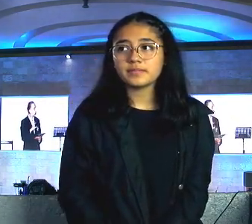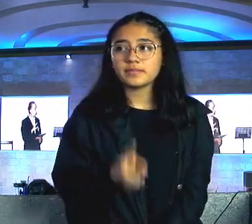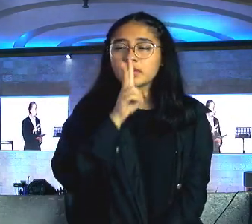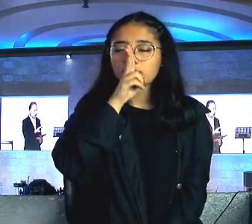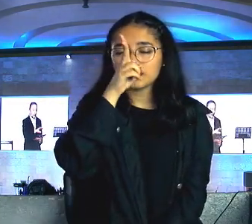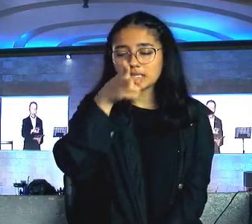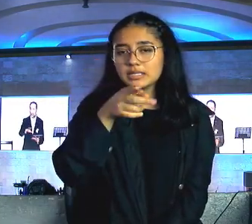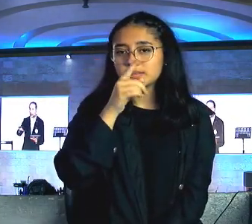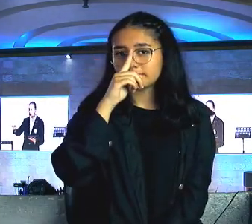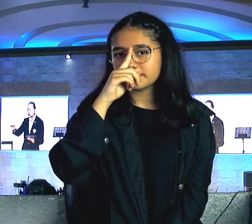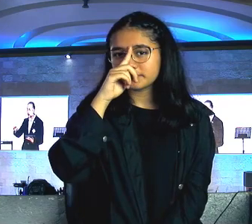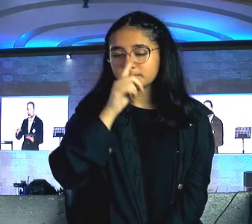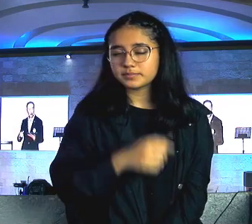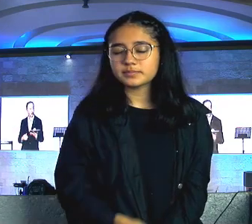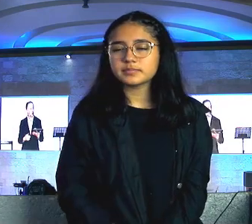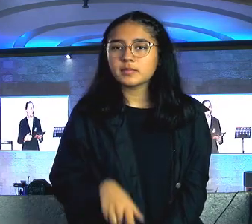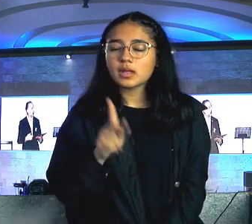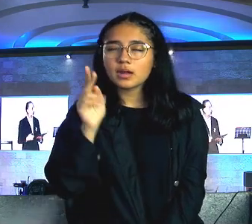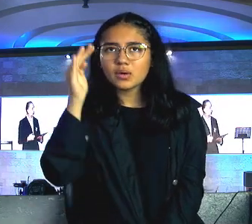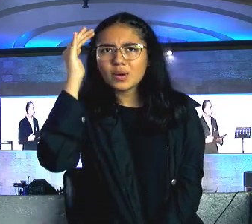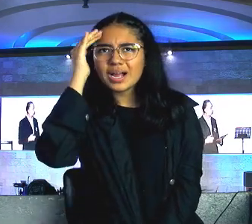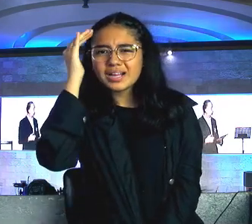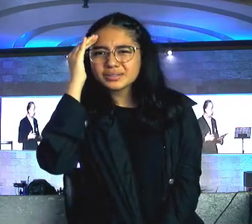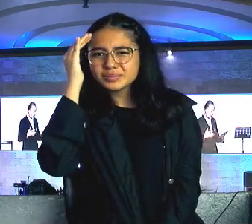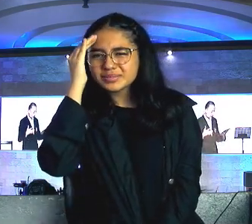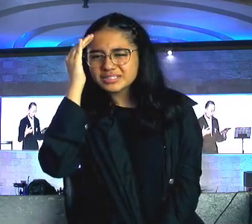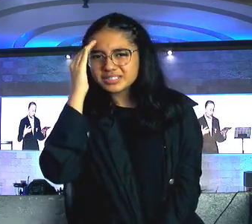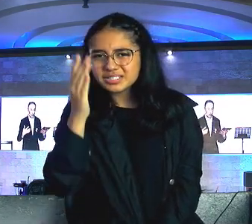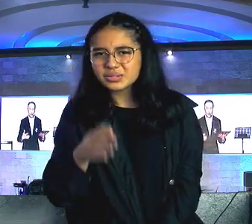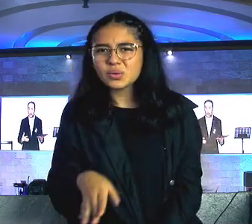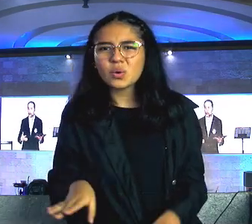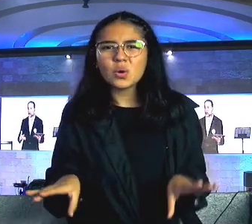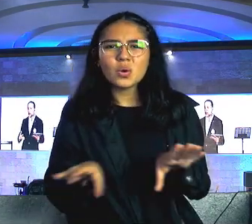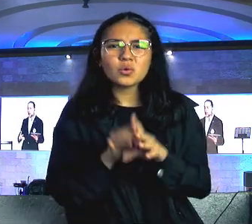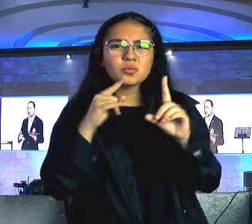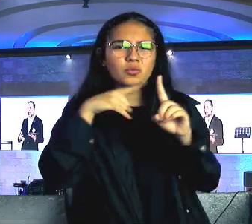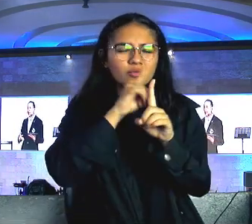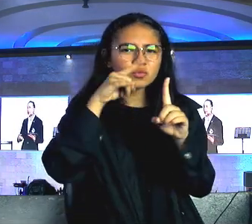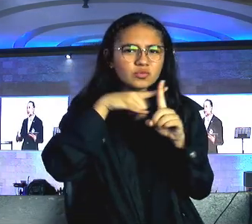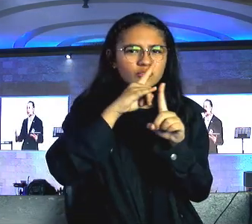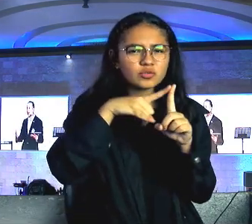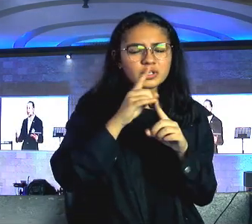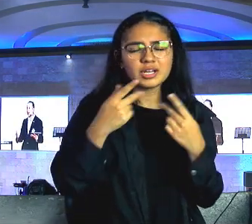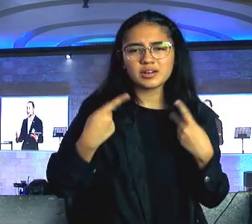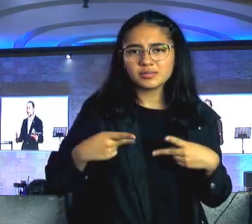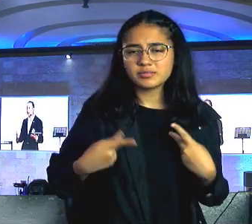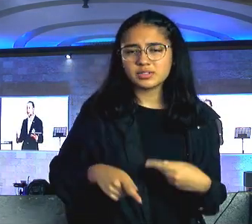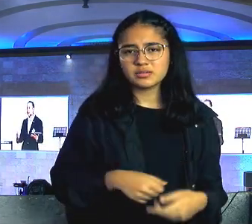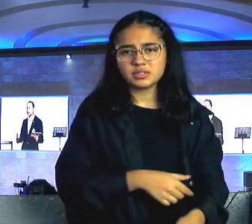cómo fastidiar a tu esposo, a tu suegra, a tu yerno, a quien sea.